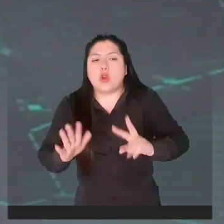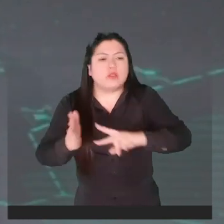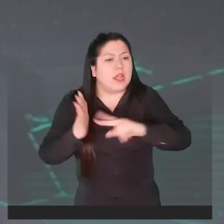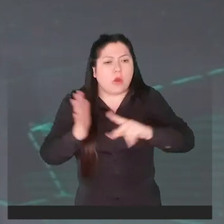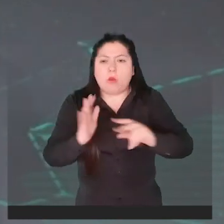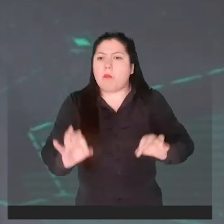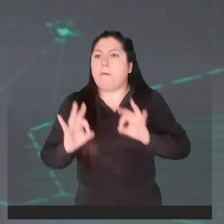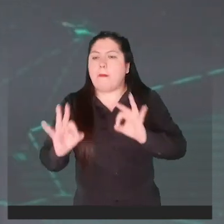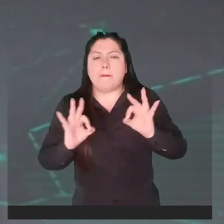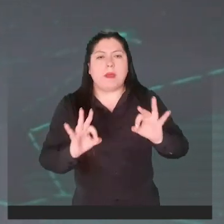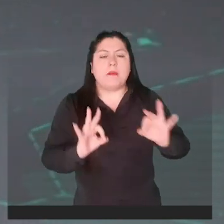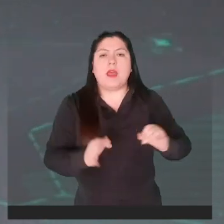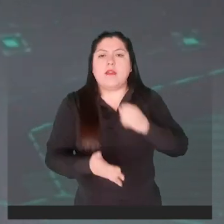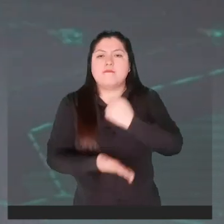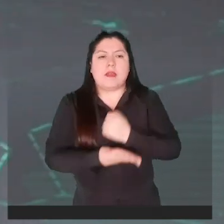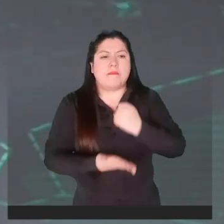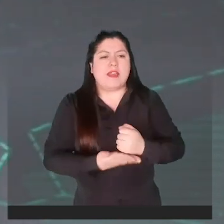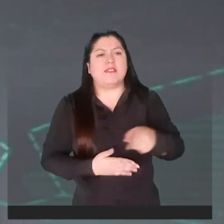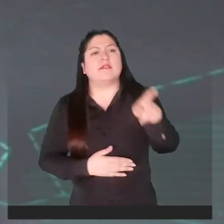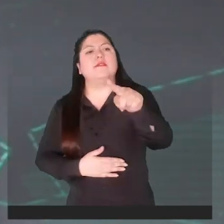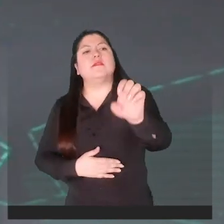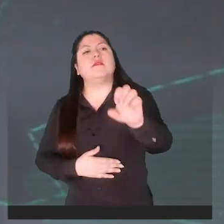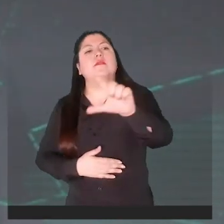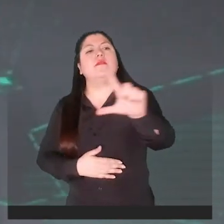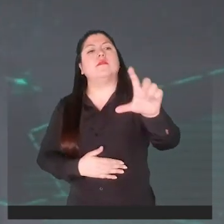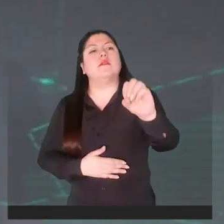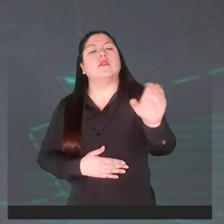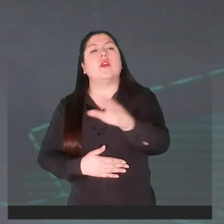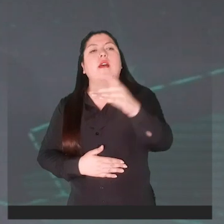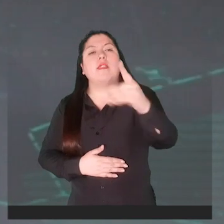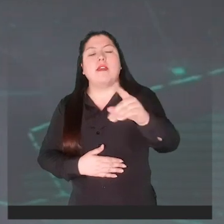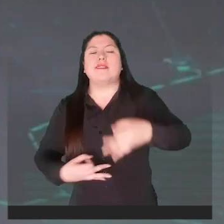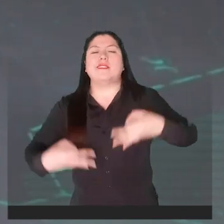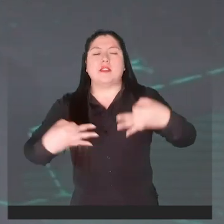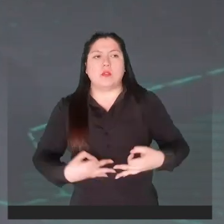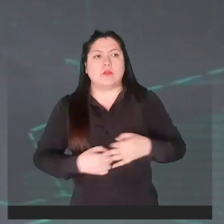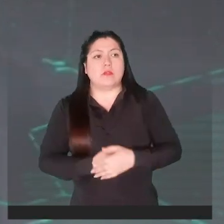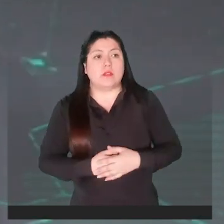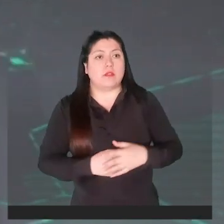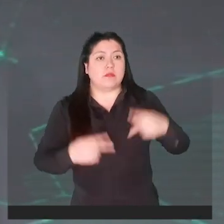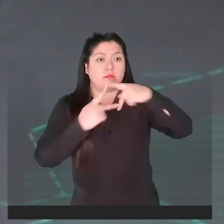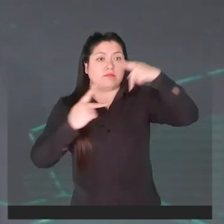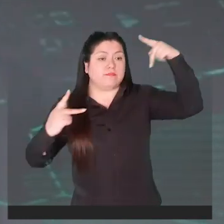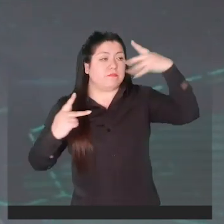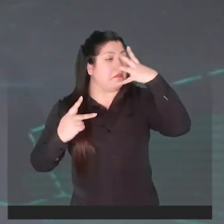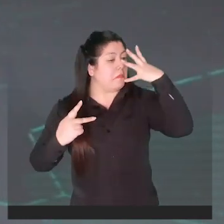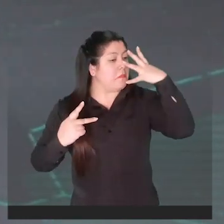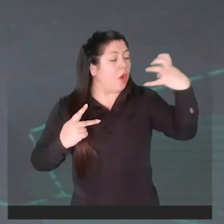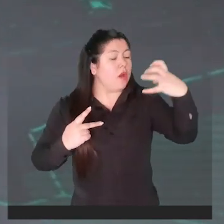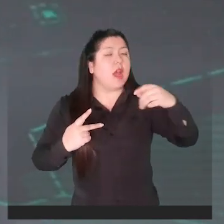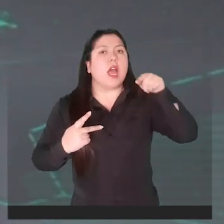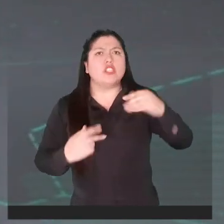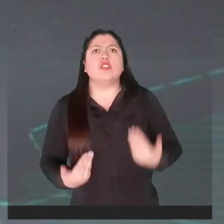mejor tecnología hoy de sellos de seguridad. El aspecto biométrico va a permitir ahorrar muchos trámites y le va a